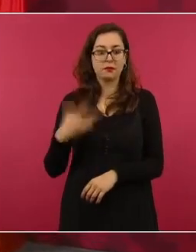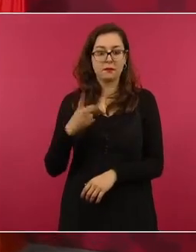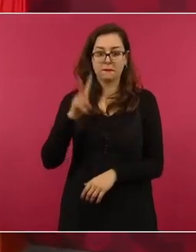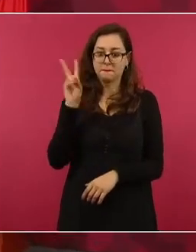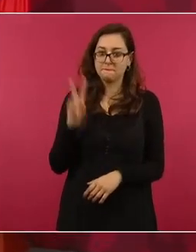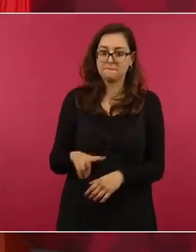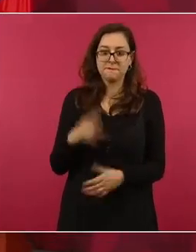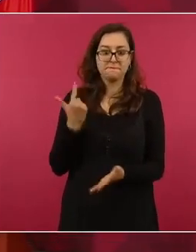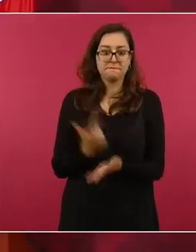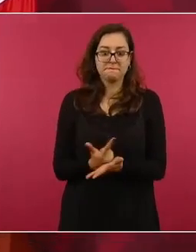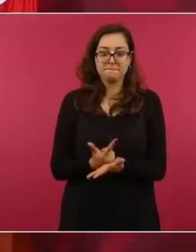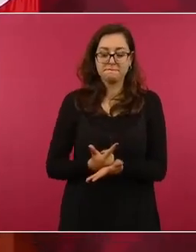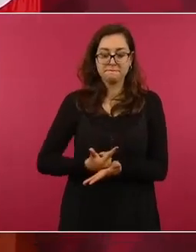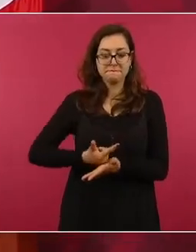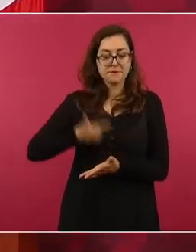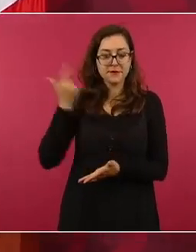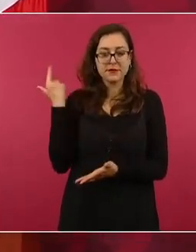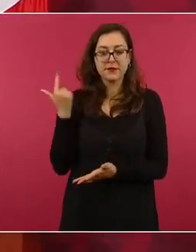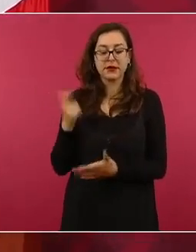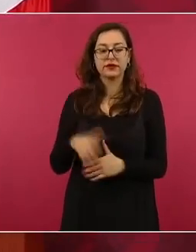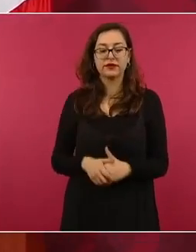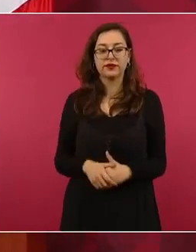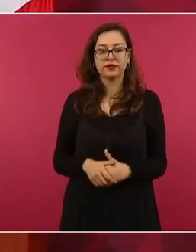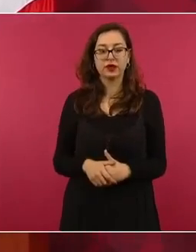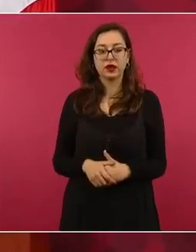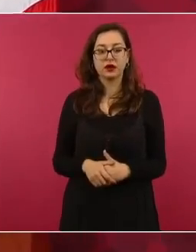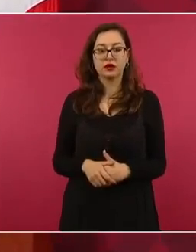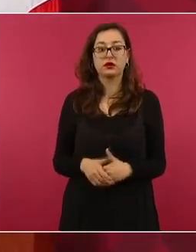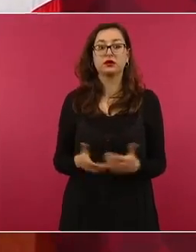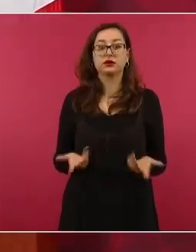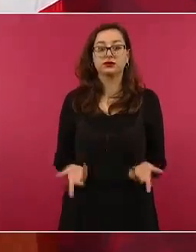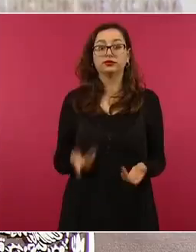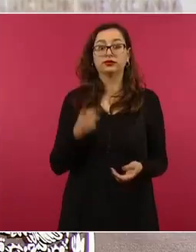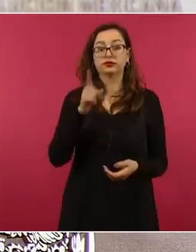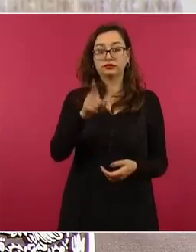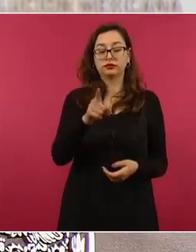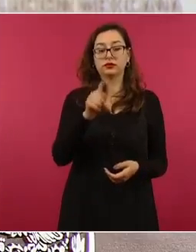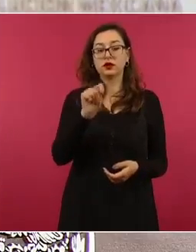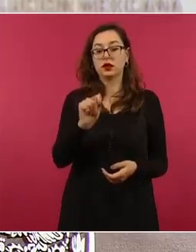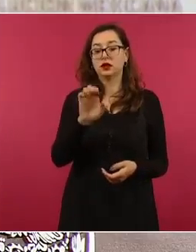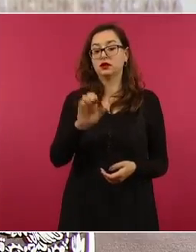y presiones. Parece que el presidente del Tribunal